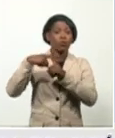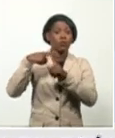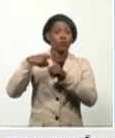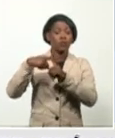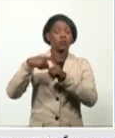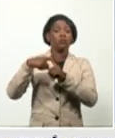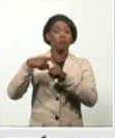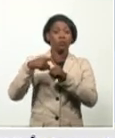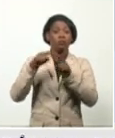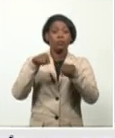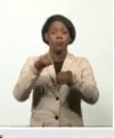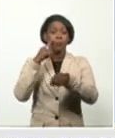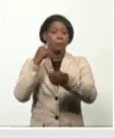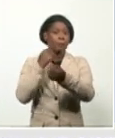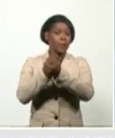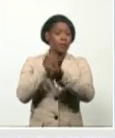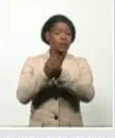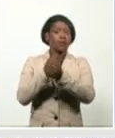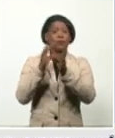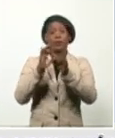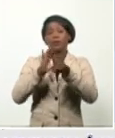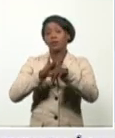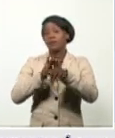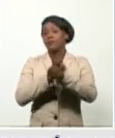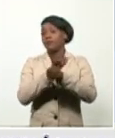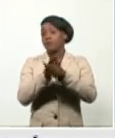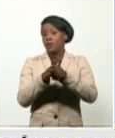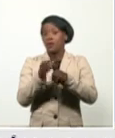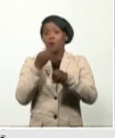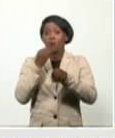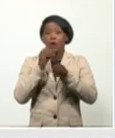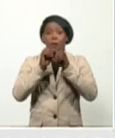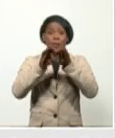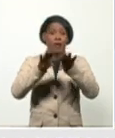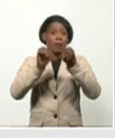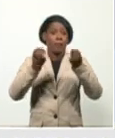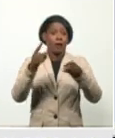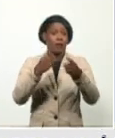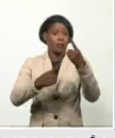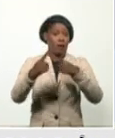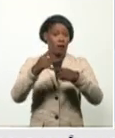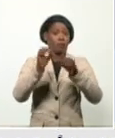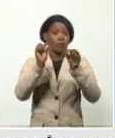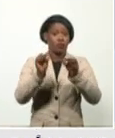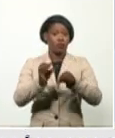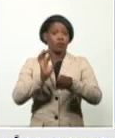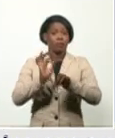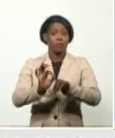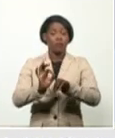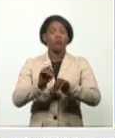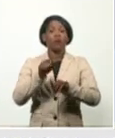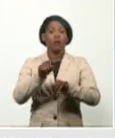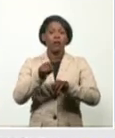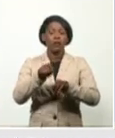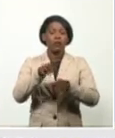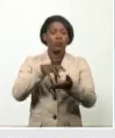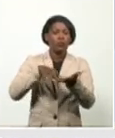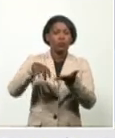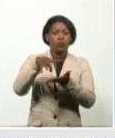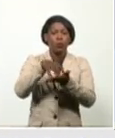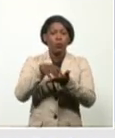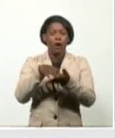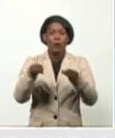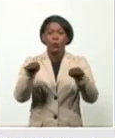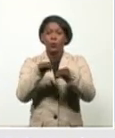tengan riesgo de la enfermedad, que tengan riesgo de transmitir la enfermedad en lugares aparentemente silentes, donde hasta